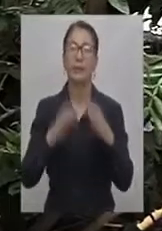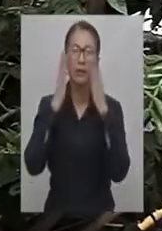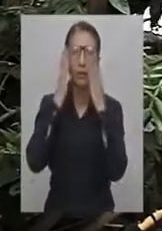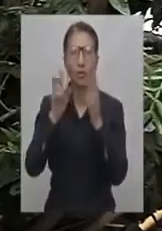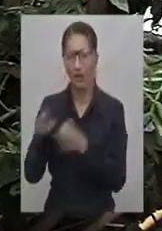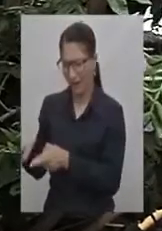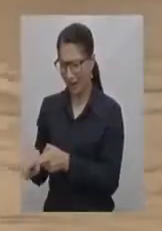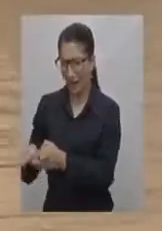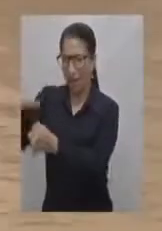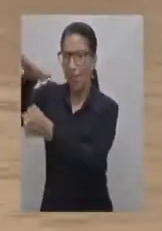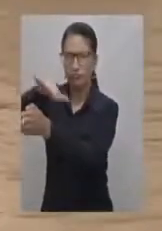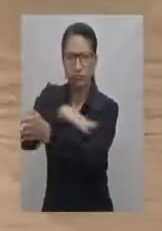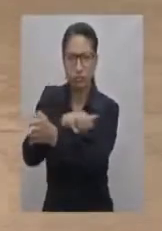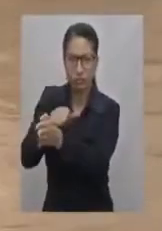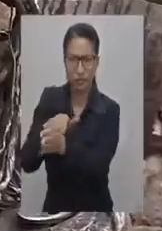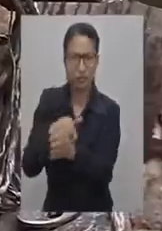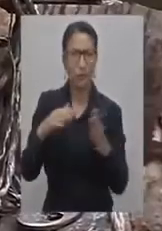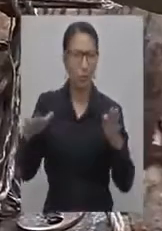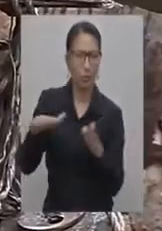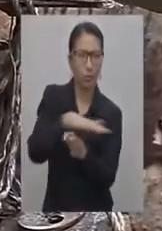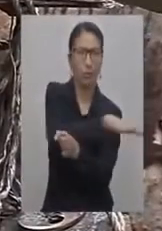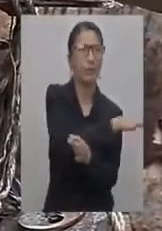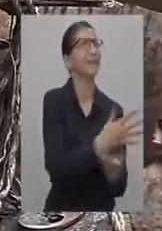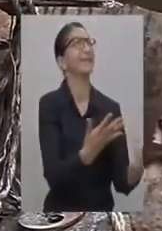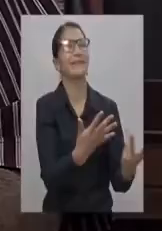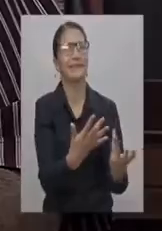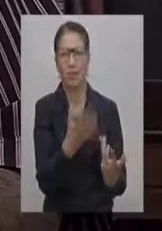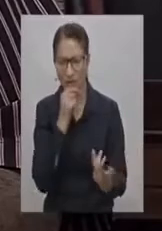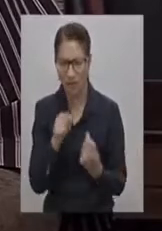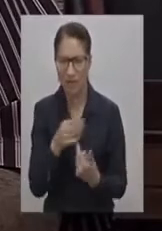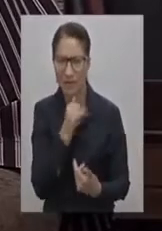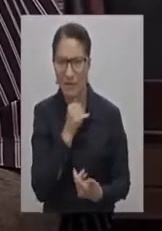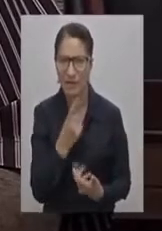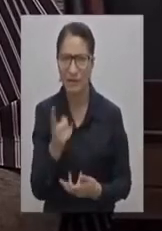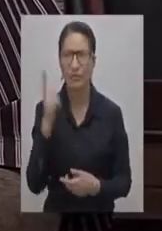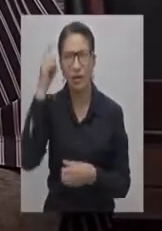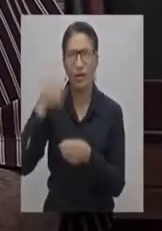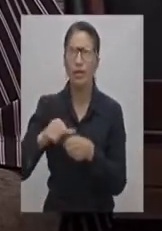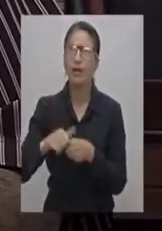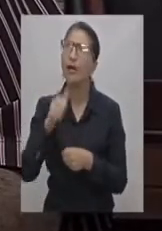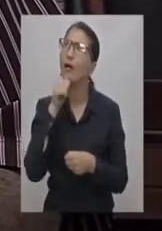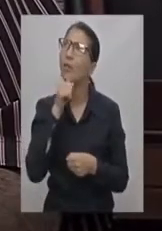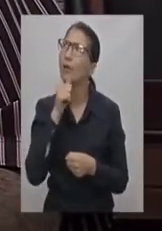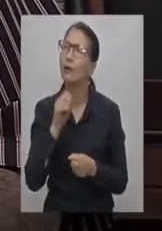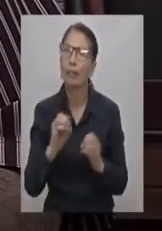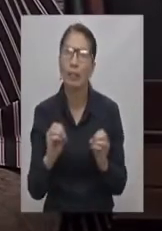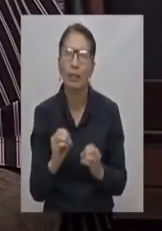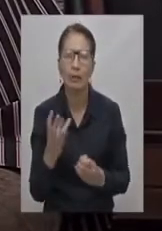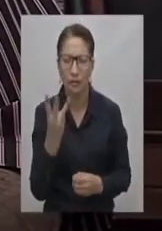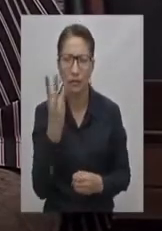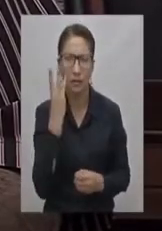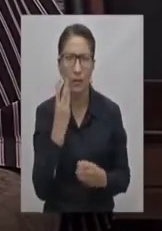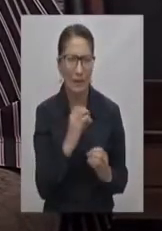se la llevó el río y no teníamos un plan de contingencia para superar, y Arauca estuvo sin agua alrededor de